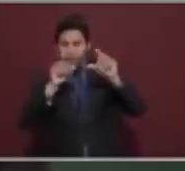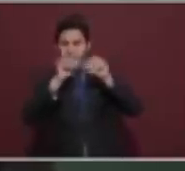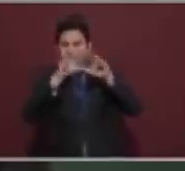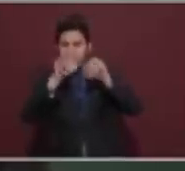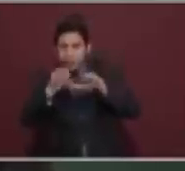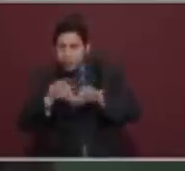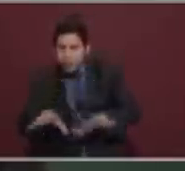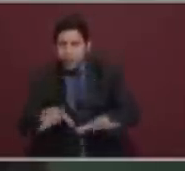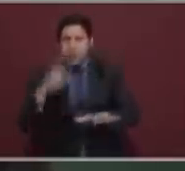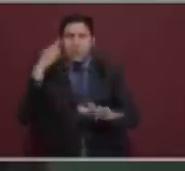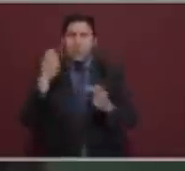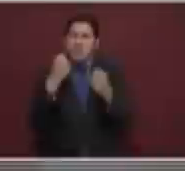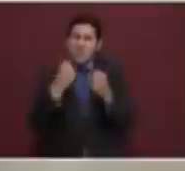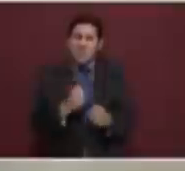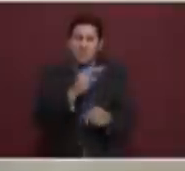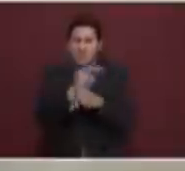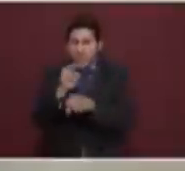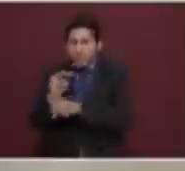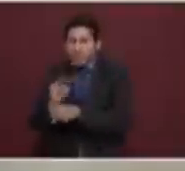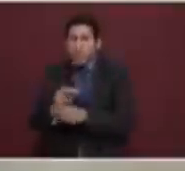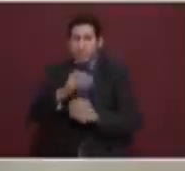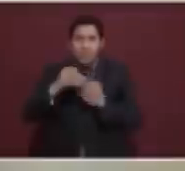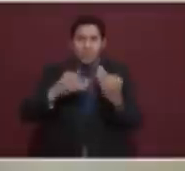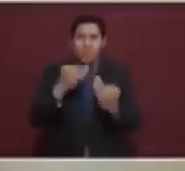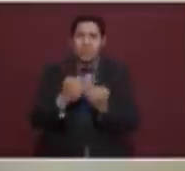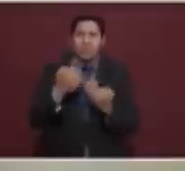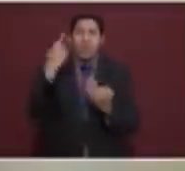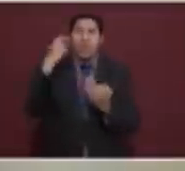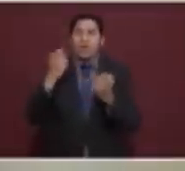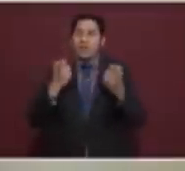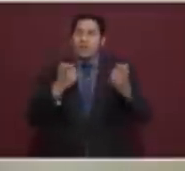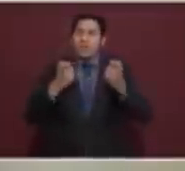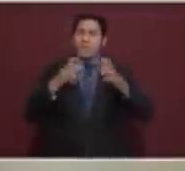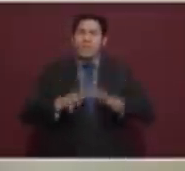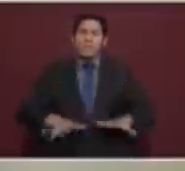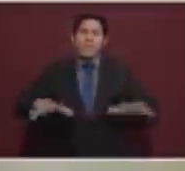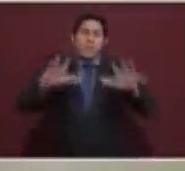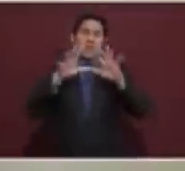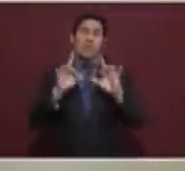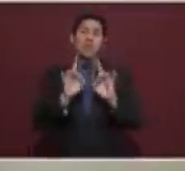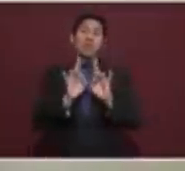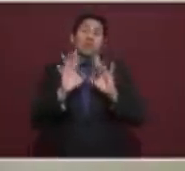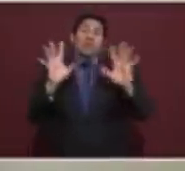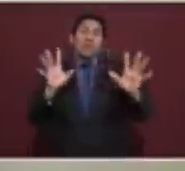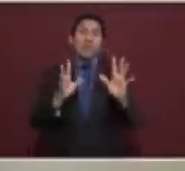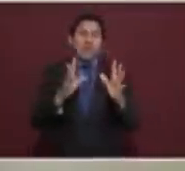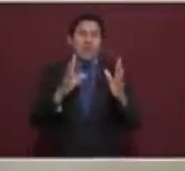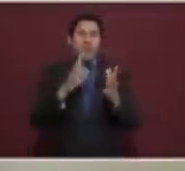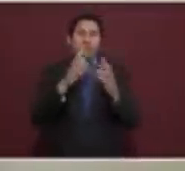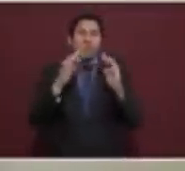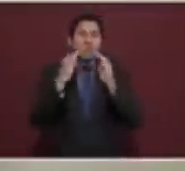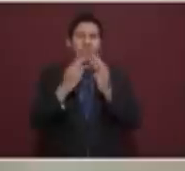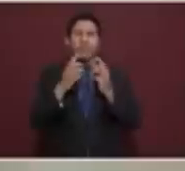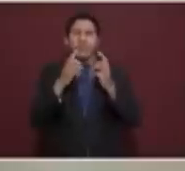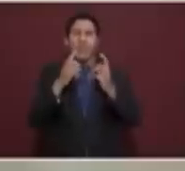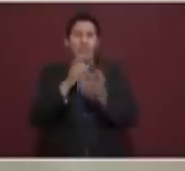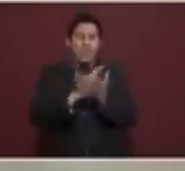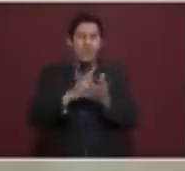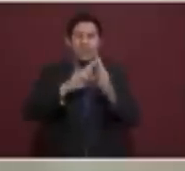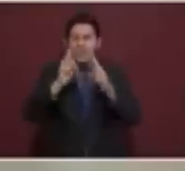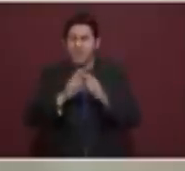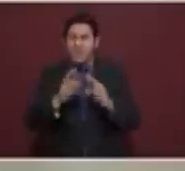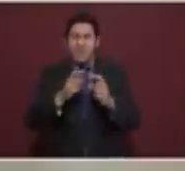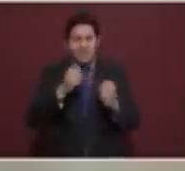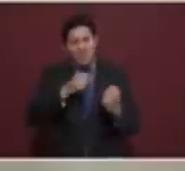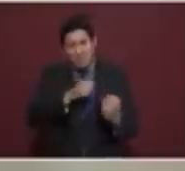fuerza permanente con la capacidad para enfrentar exitosamente a la criminalidad en esa región porque